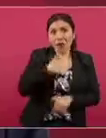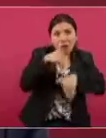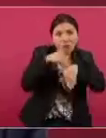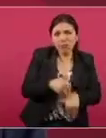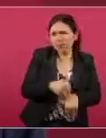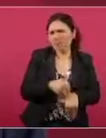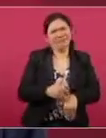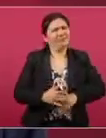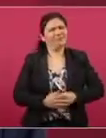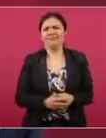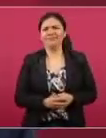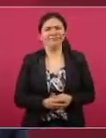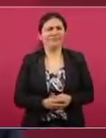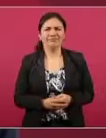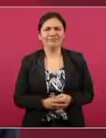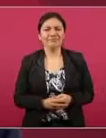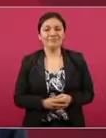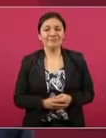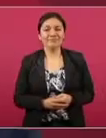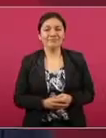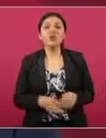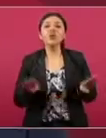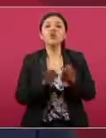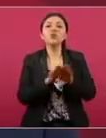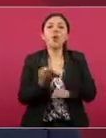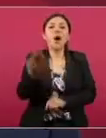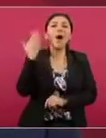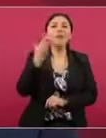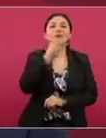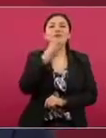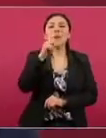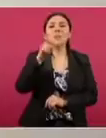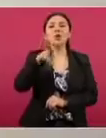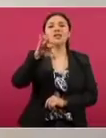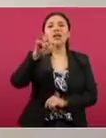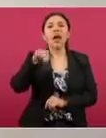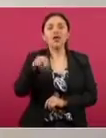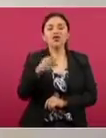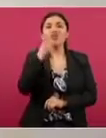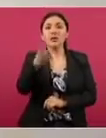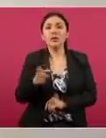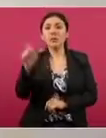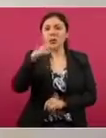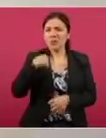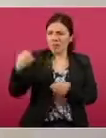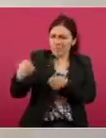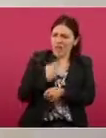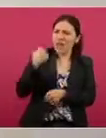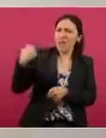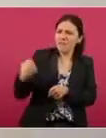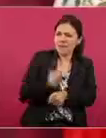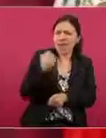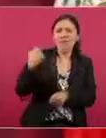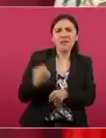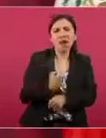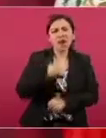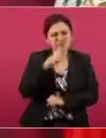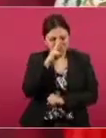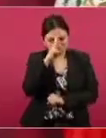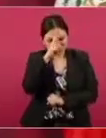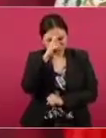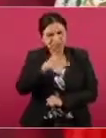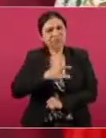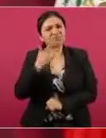Es como decía Ponciano Arriaga, entre más me golpean, más digno me